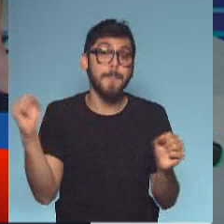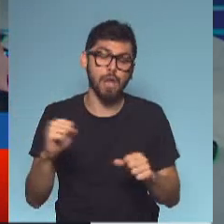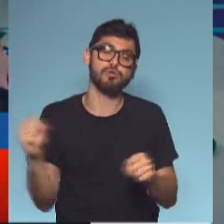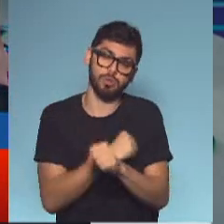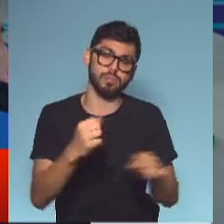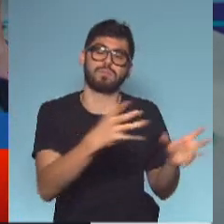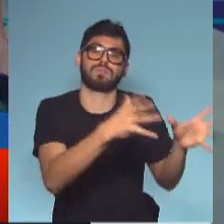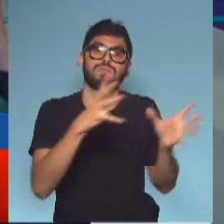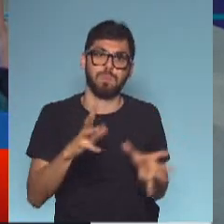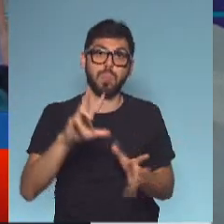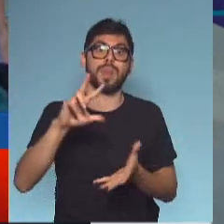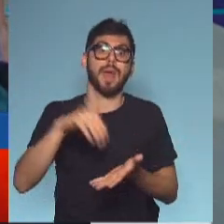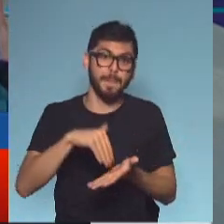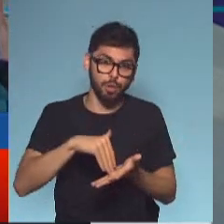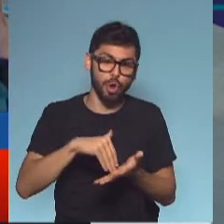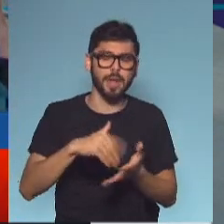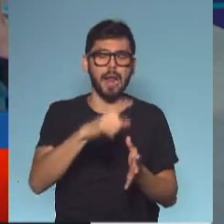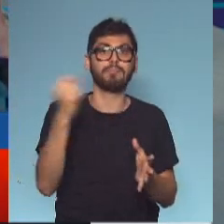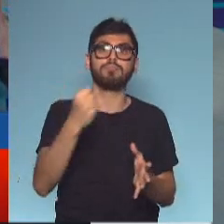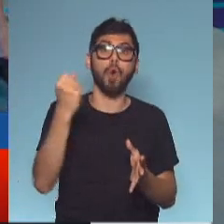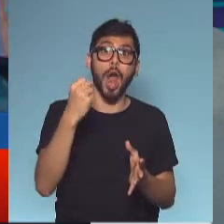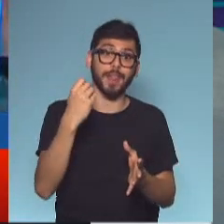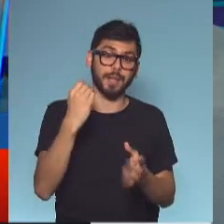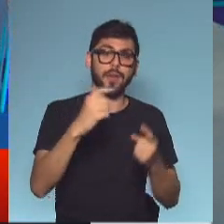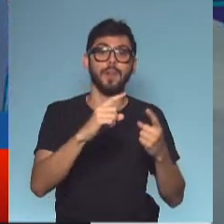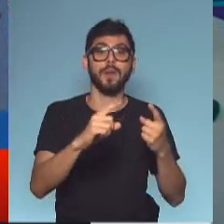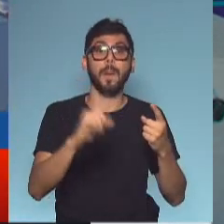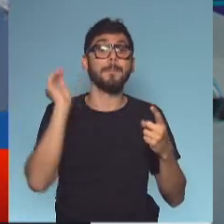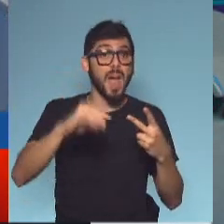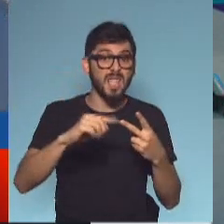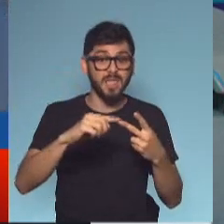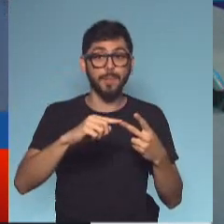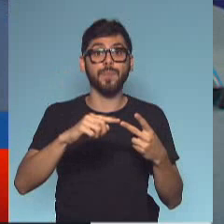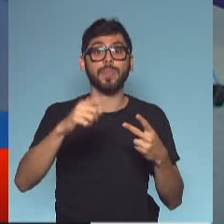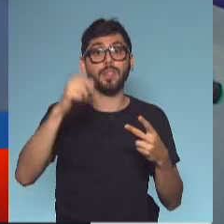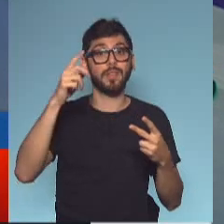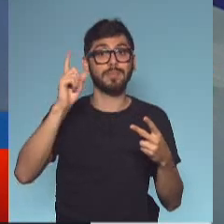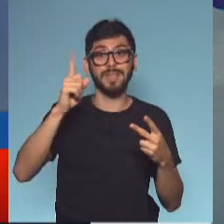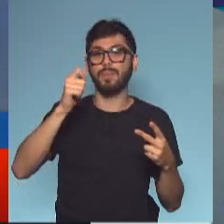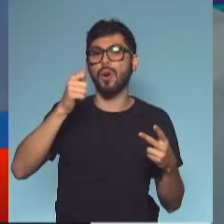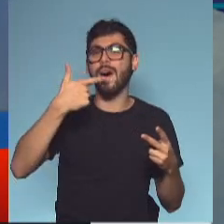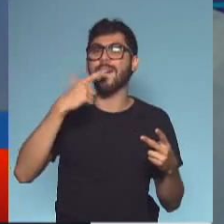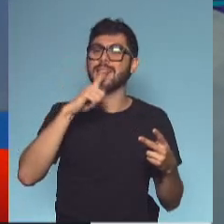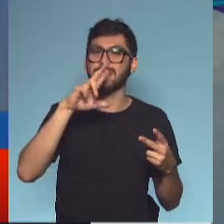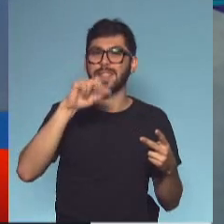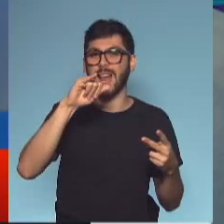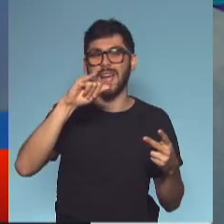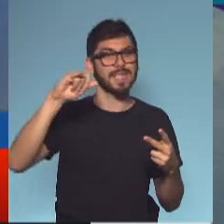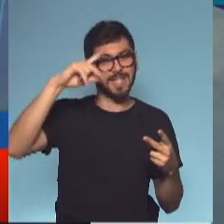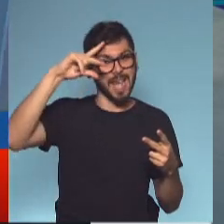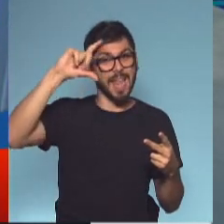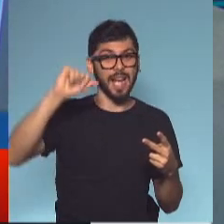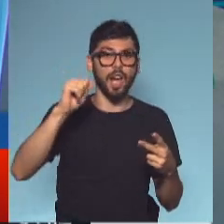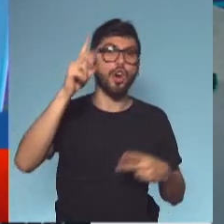muy importante, y ahora vamos a entender bien por qué es tan importante esta cantidad. Se suman a las otras confirmadas también de AstraZeneca,